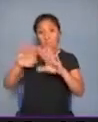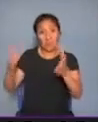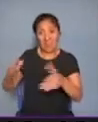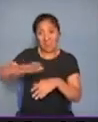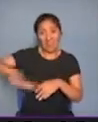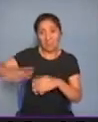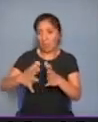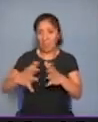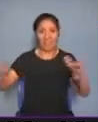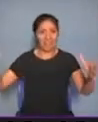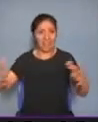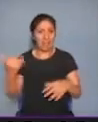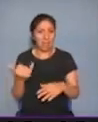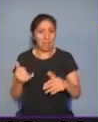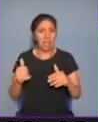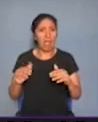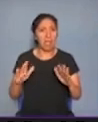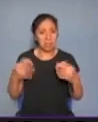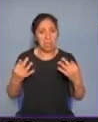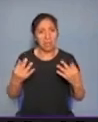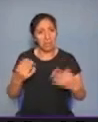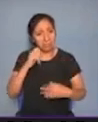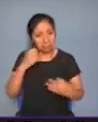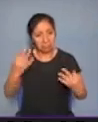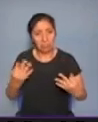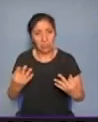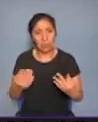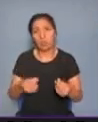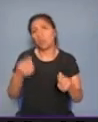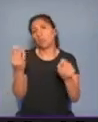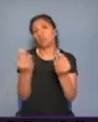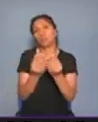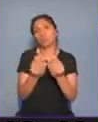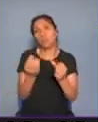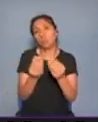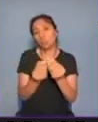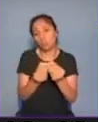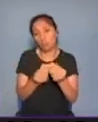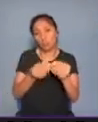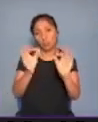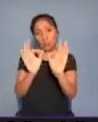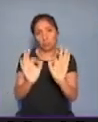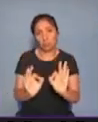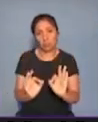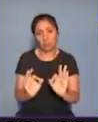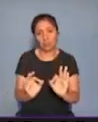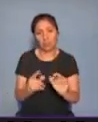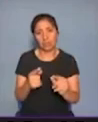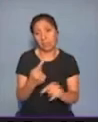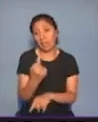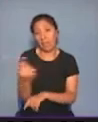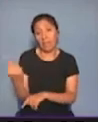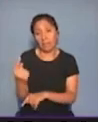decía es muy amplio y tiene muchas comodidades así que son muchos los proyectos sobre todo están enfocada en la vida